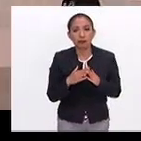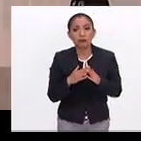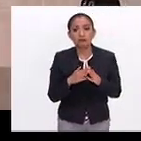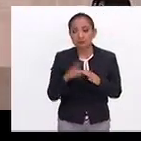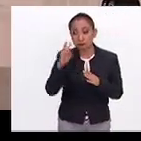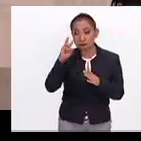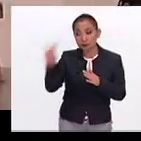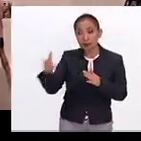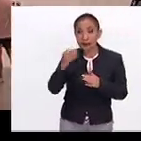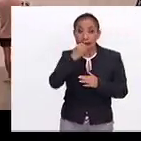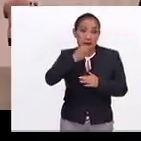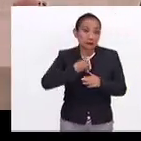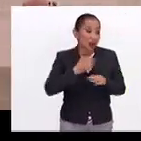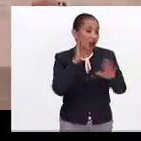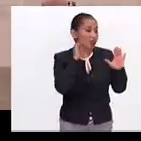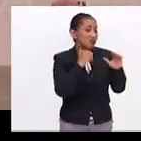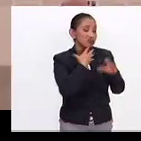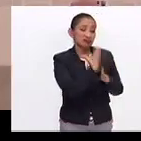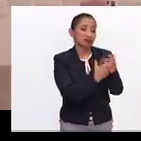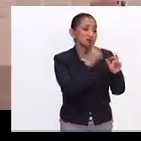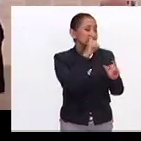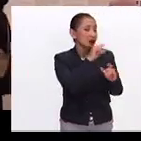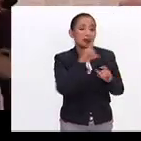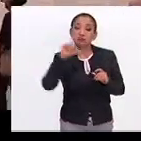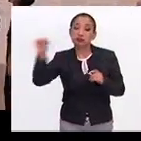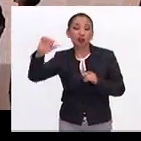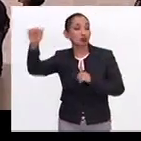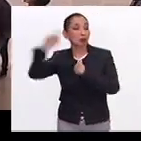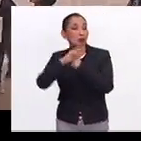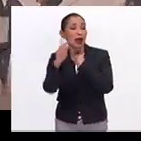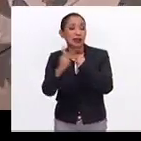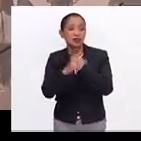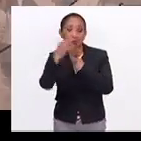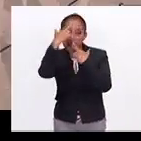que tienen que salir de su país tratando de ser aceptados.